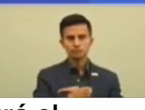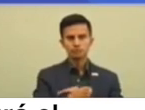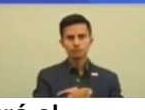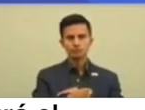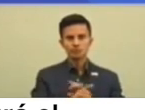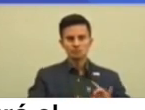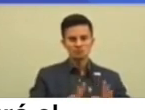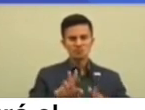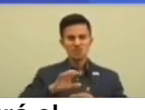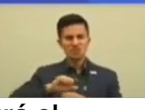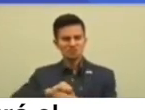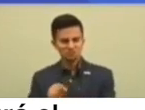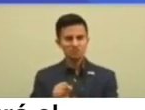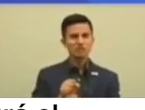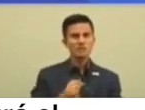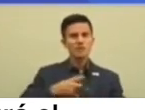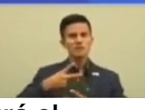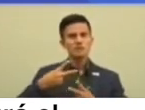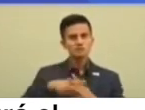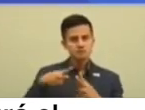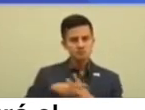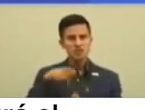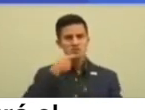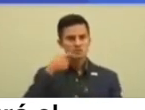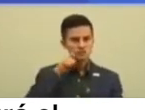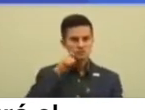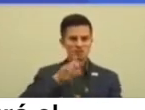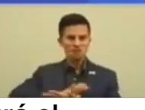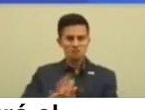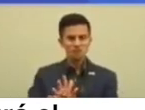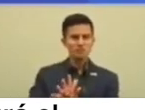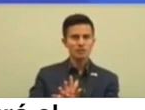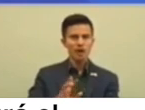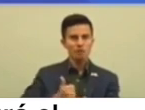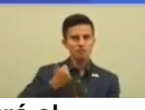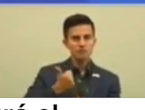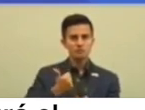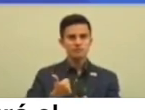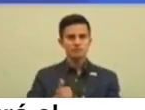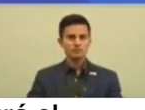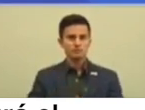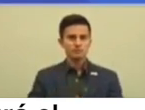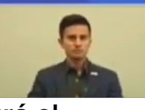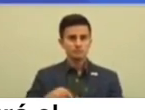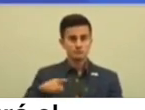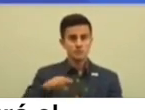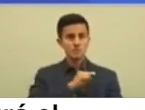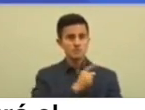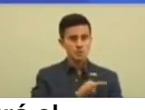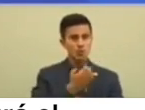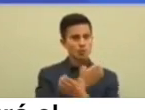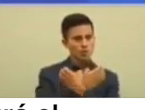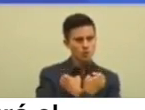de tortura, violencia sexual y trato cruel e inhumano. La identidad, la protección de la salud, la educación, el